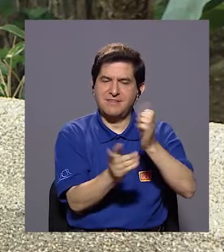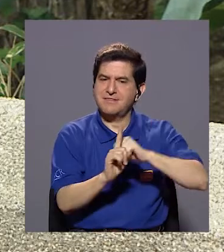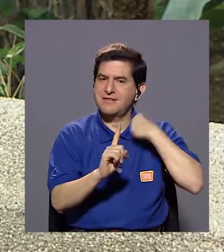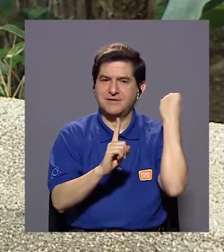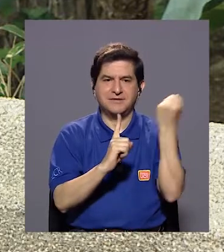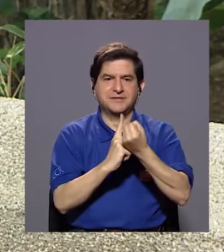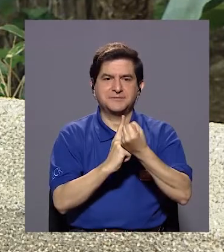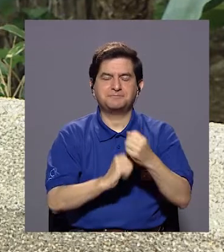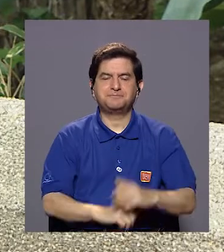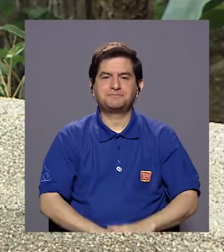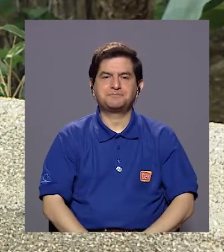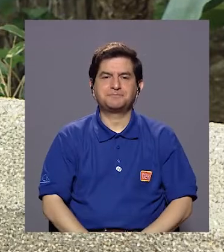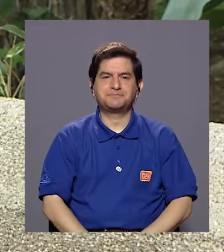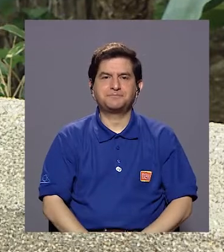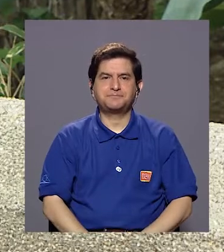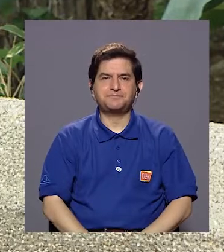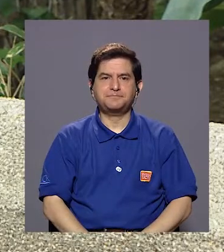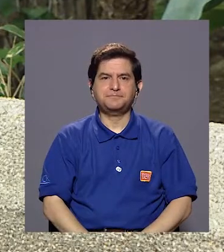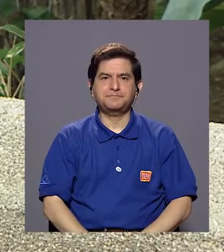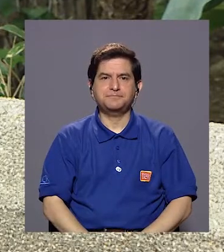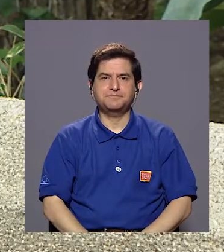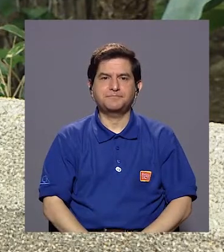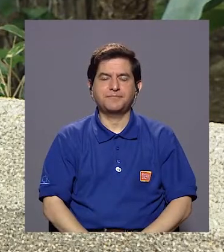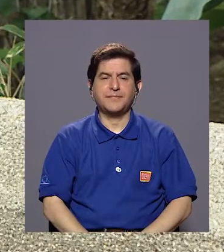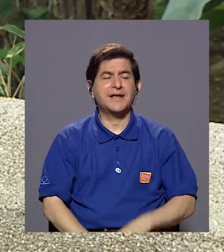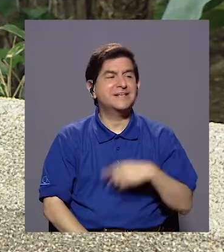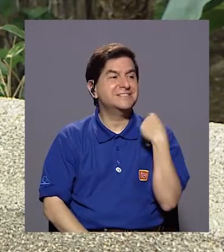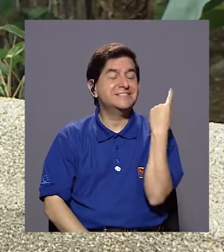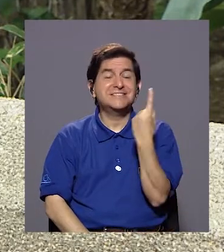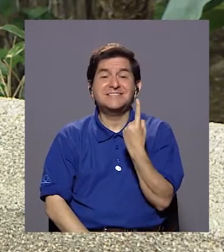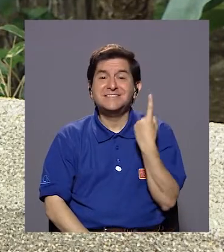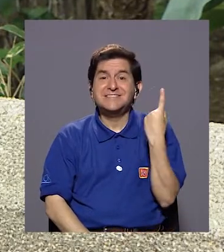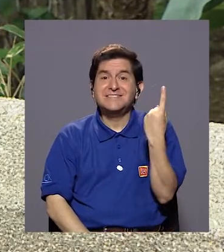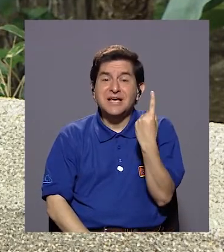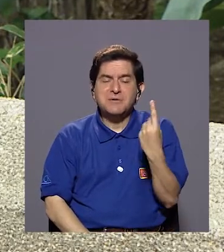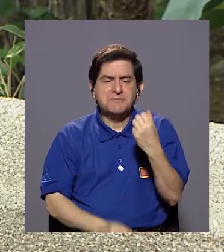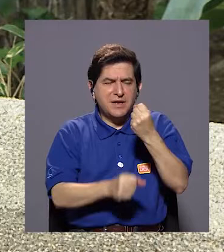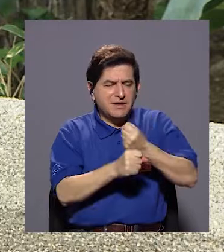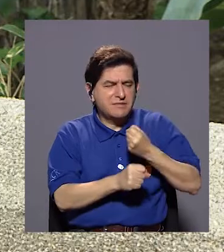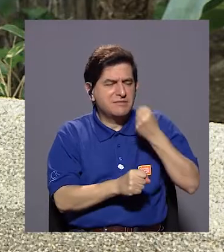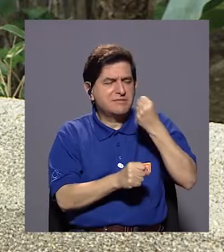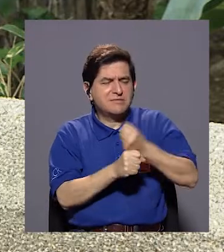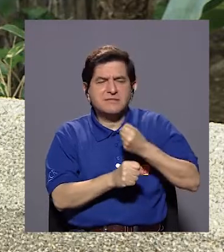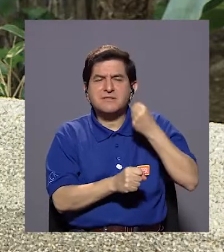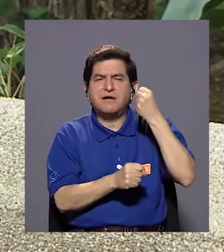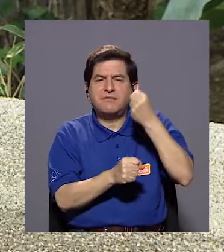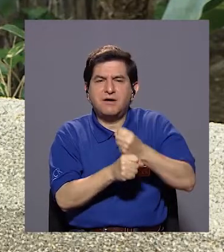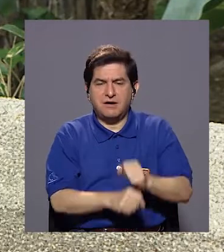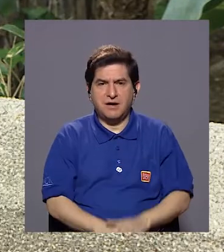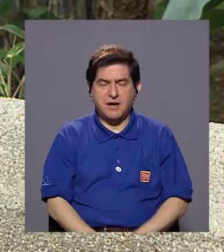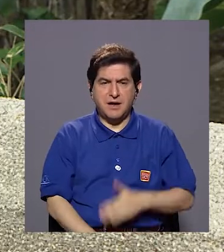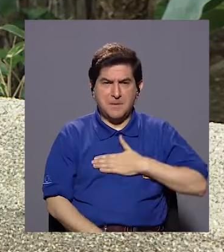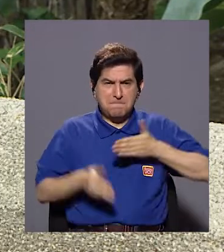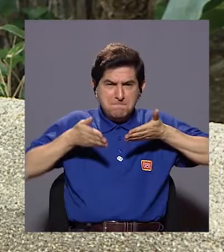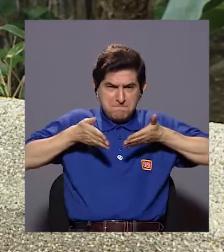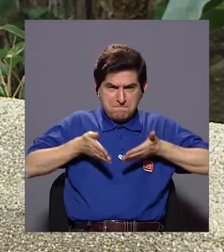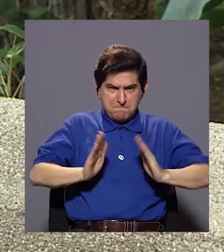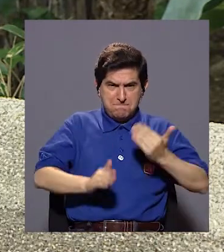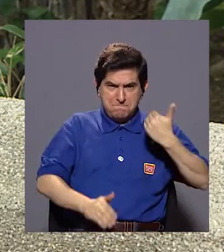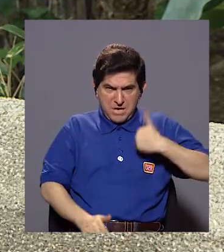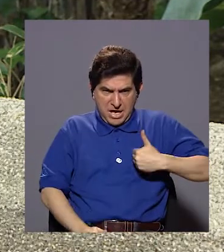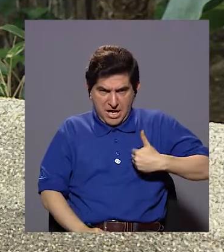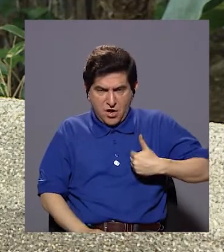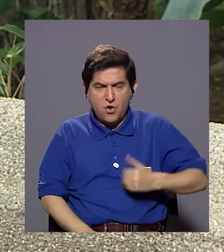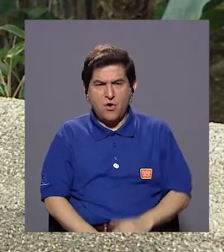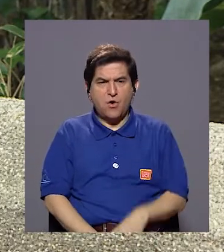situación, ¿verdad? Y siempre trabajar, digamos, de que si mi hijo es el